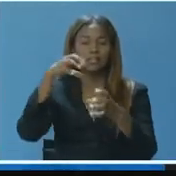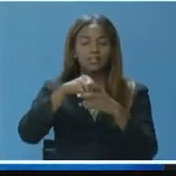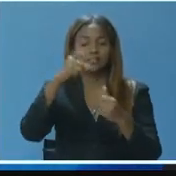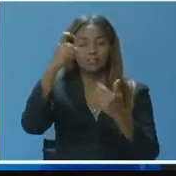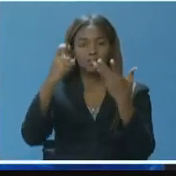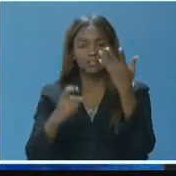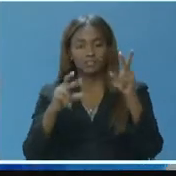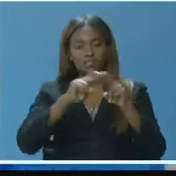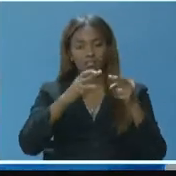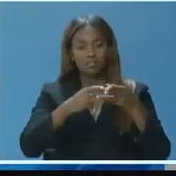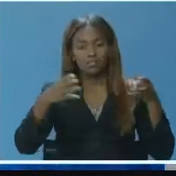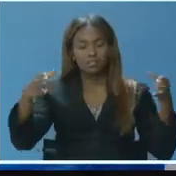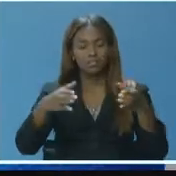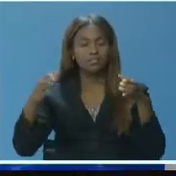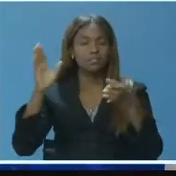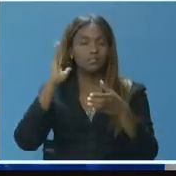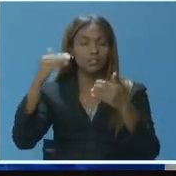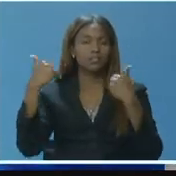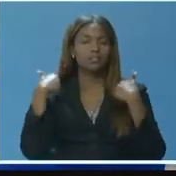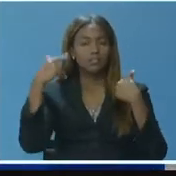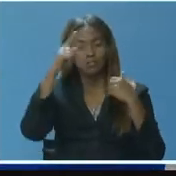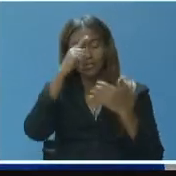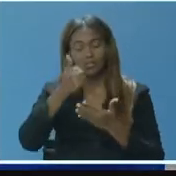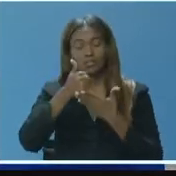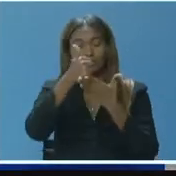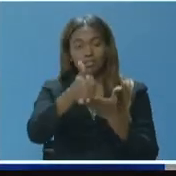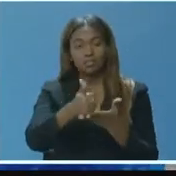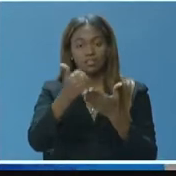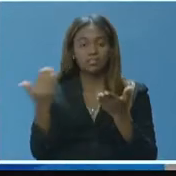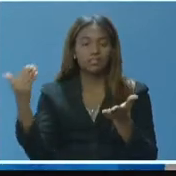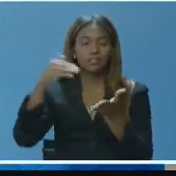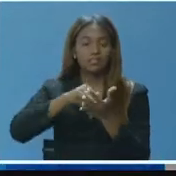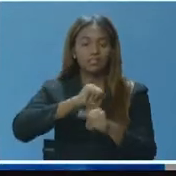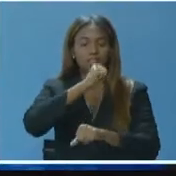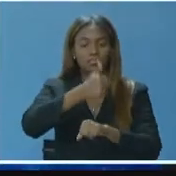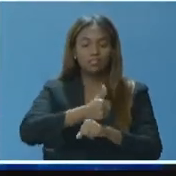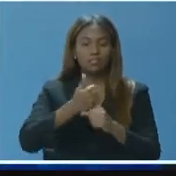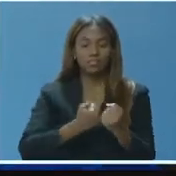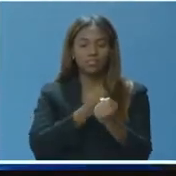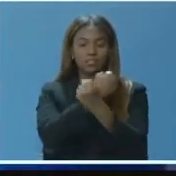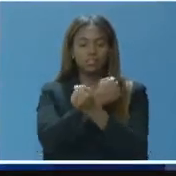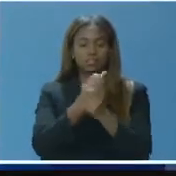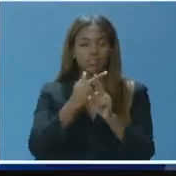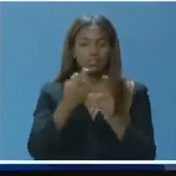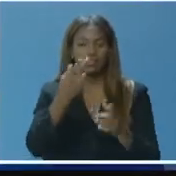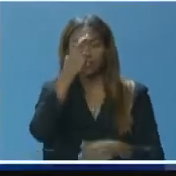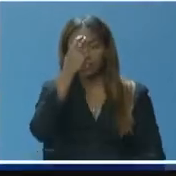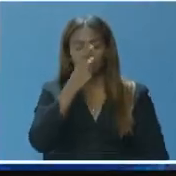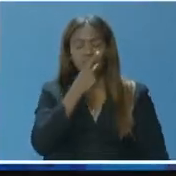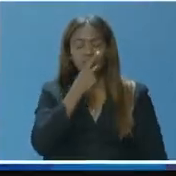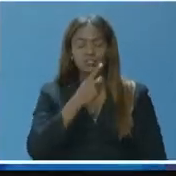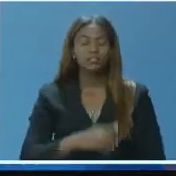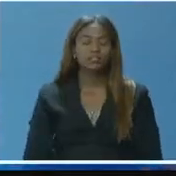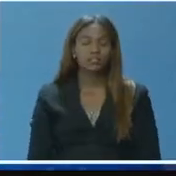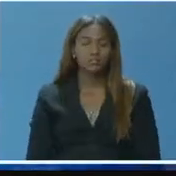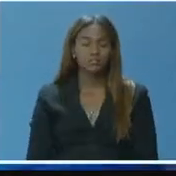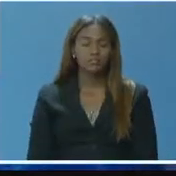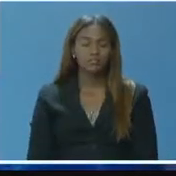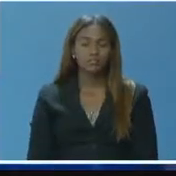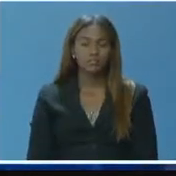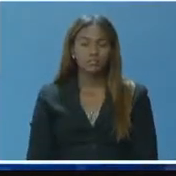de reuniones que sostendrán para impulsar la rehabilitación de las cárceles del país. Es con el fin de